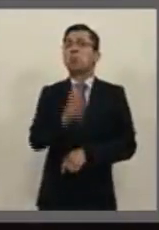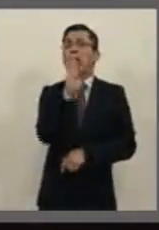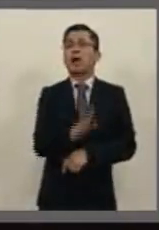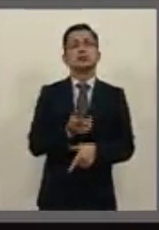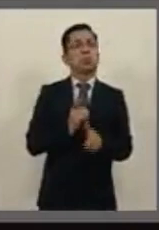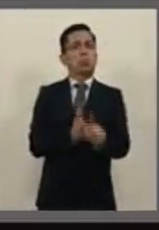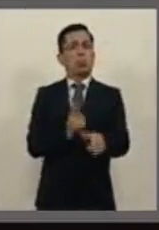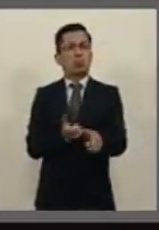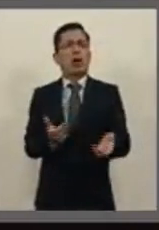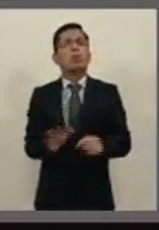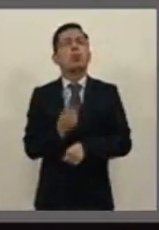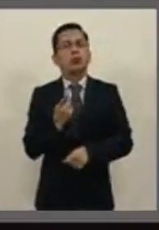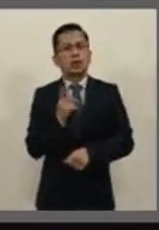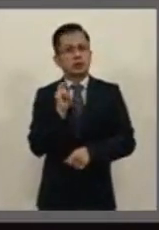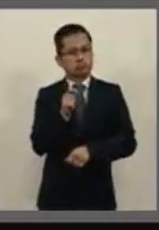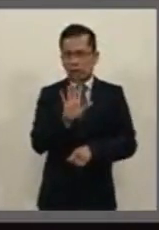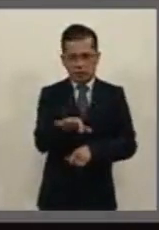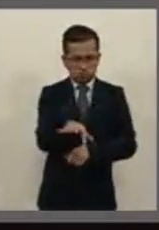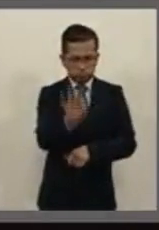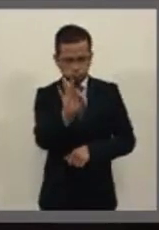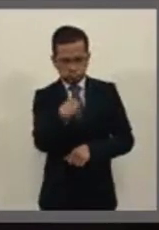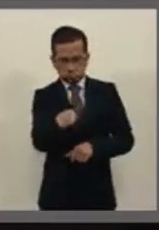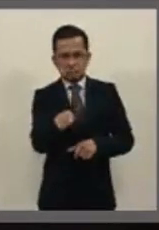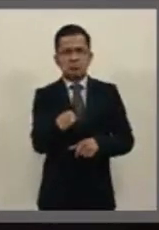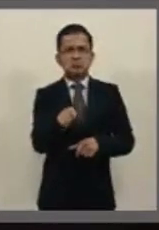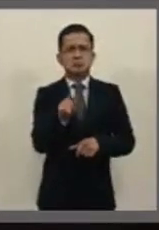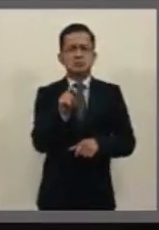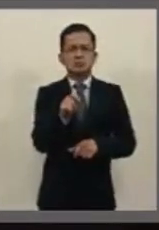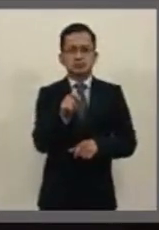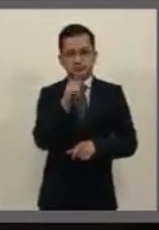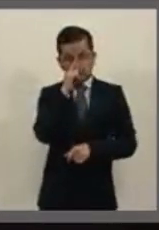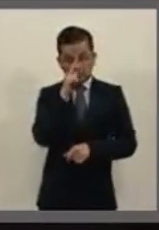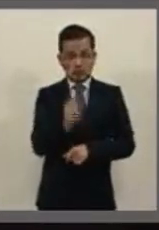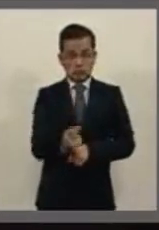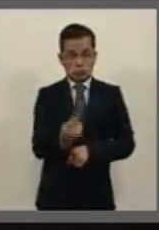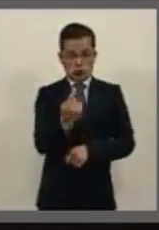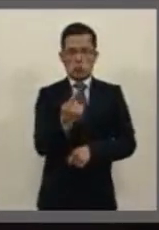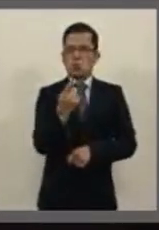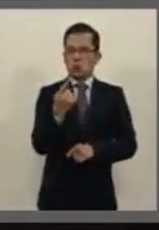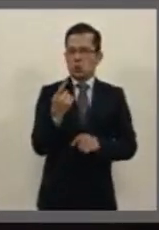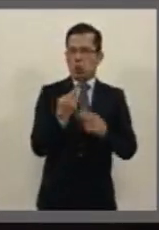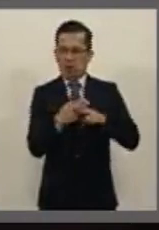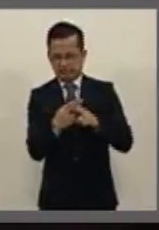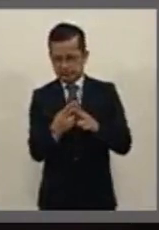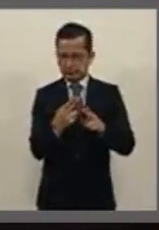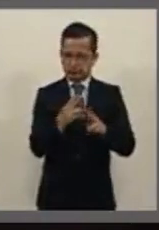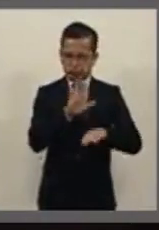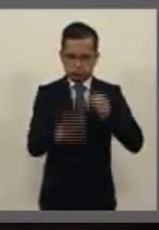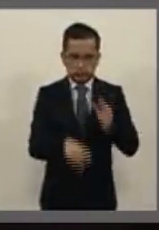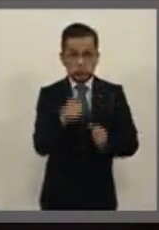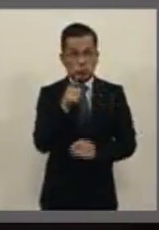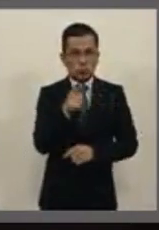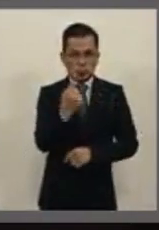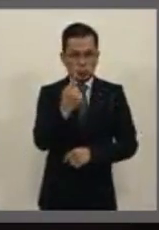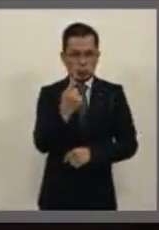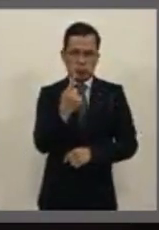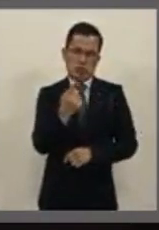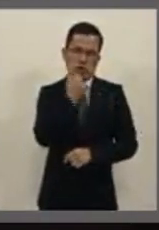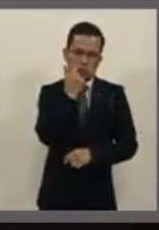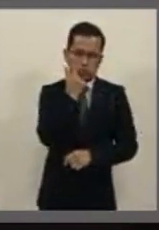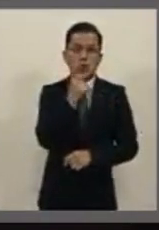se encontraron los restos de un normalista desaparecido y a 2 años de